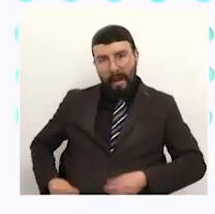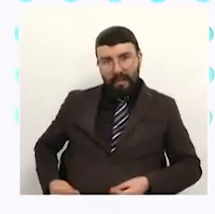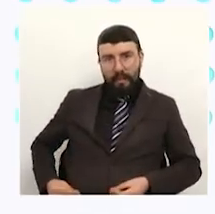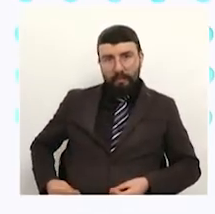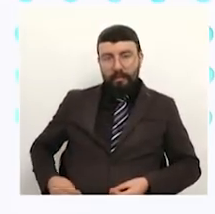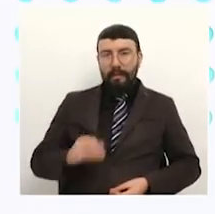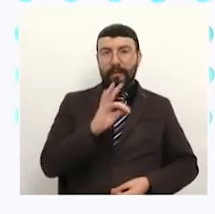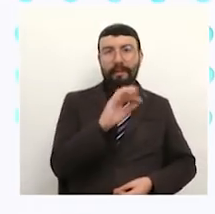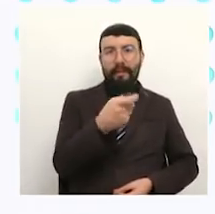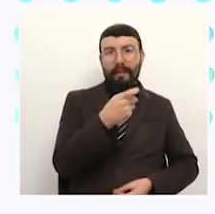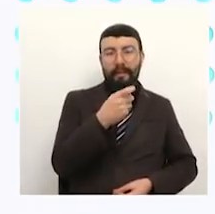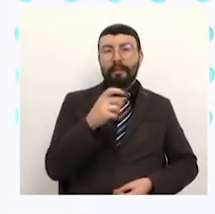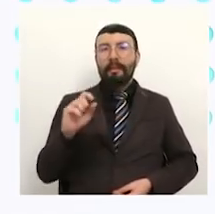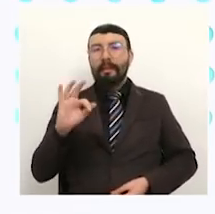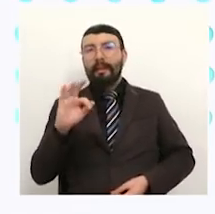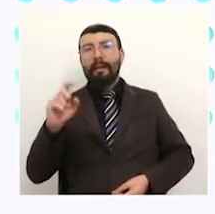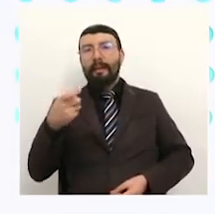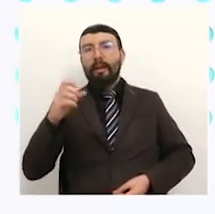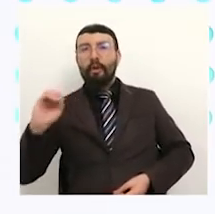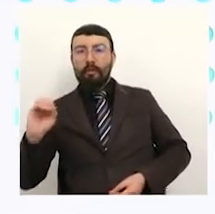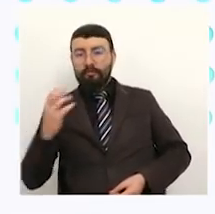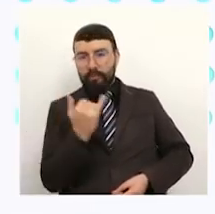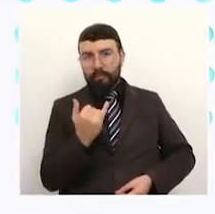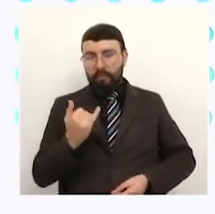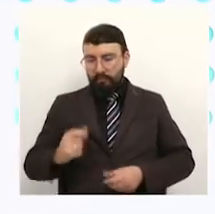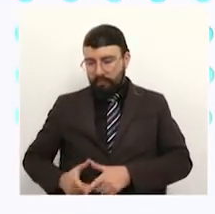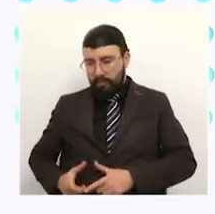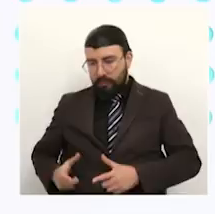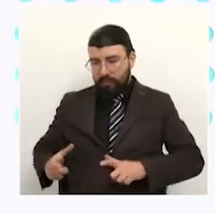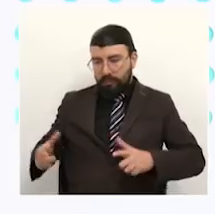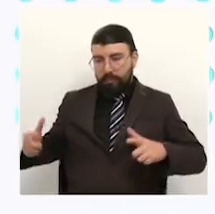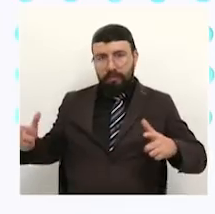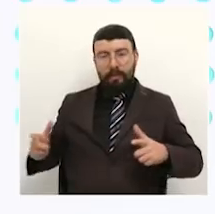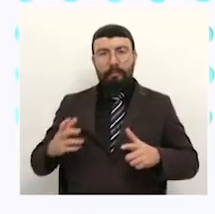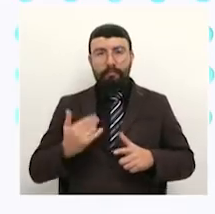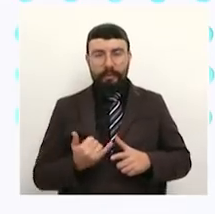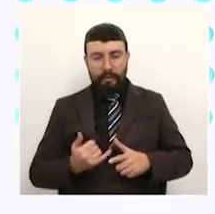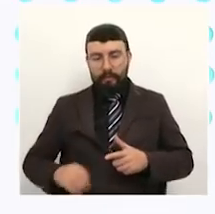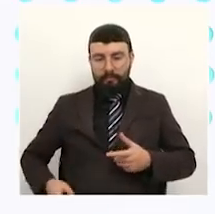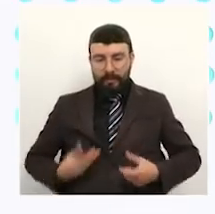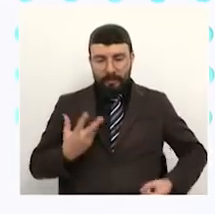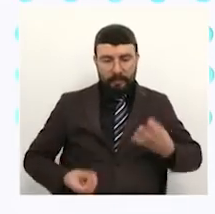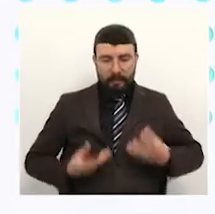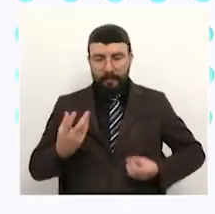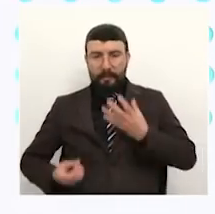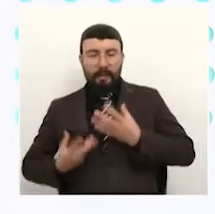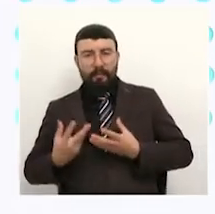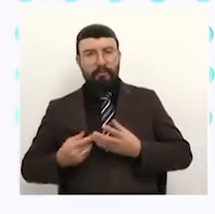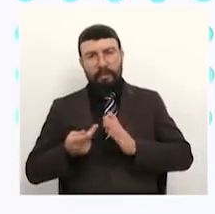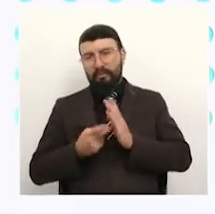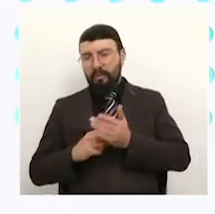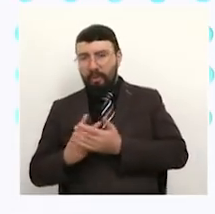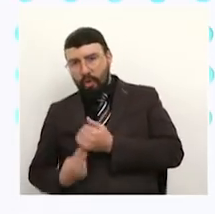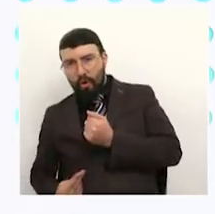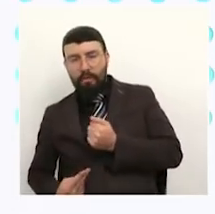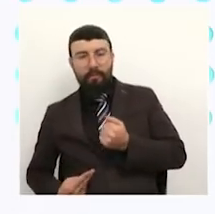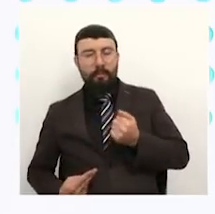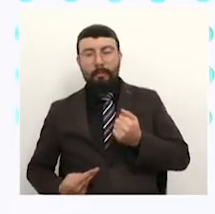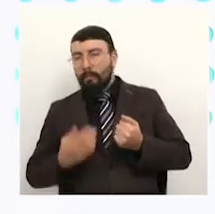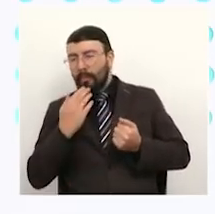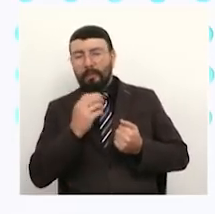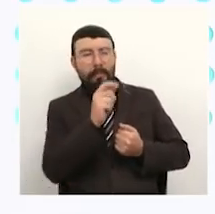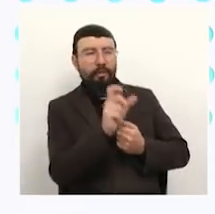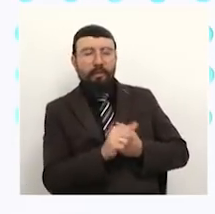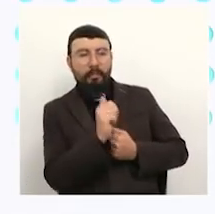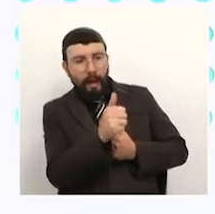medicamentos utilizados para la tuberculosis pueden producir también daño hepático entonces son ambas cosas cierto al paciente por ejemplo